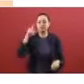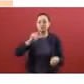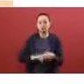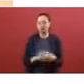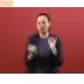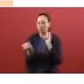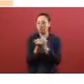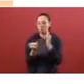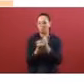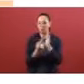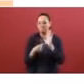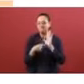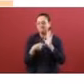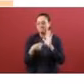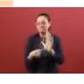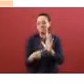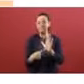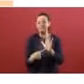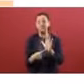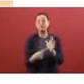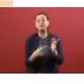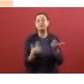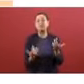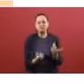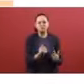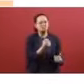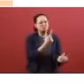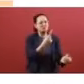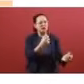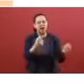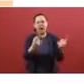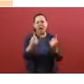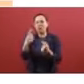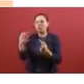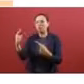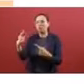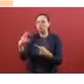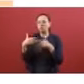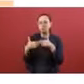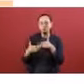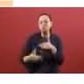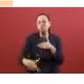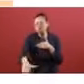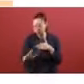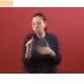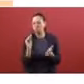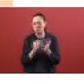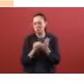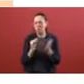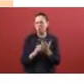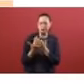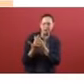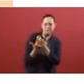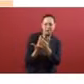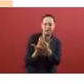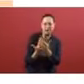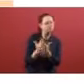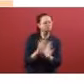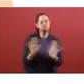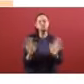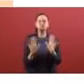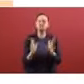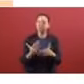forma, y aun cuando muchos de ellos todavía tenían tiempo para hacer los ajustes y presentarlas, se